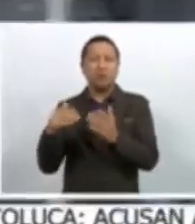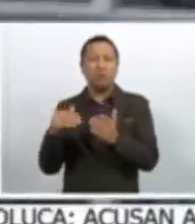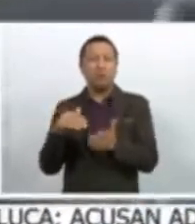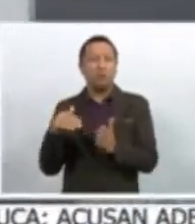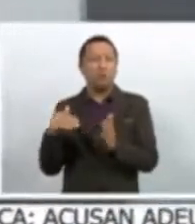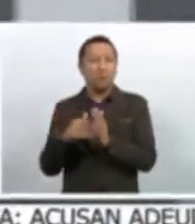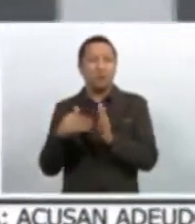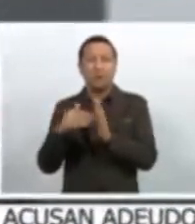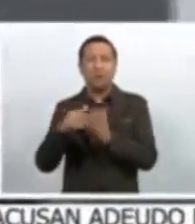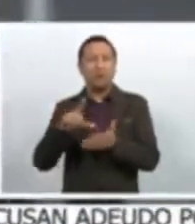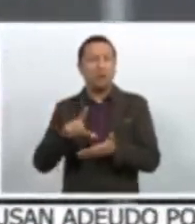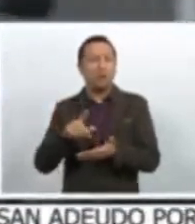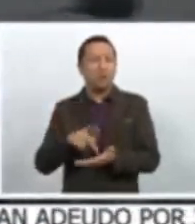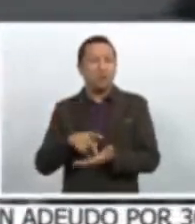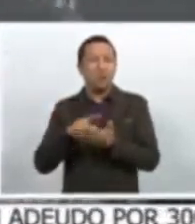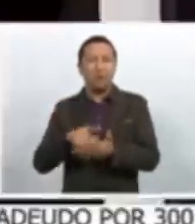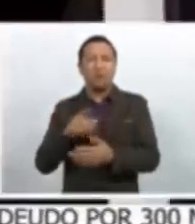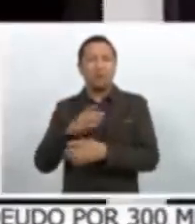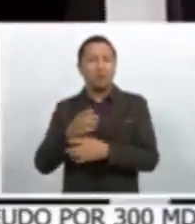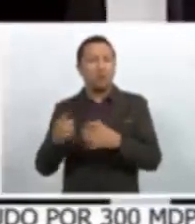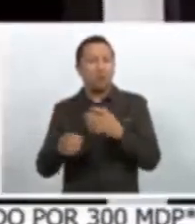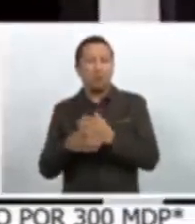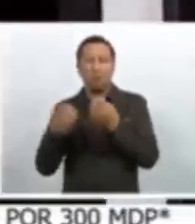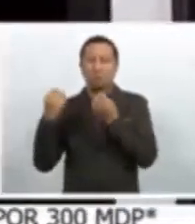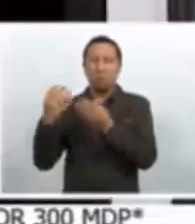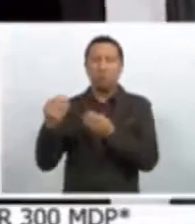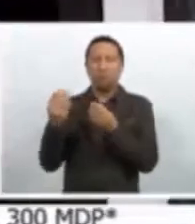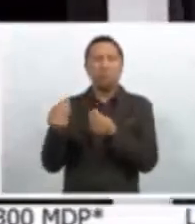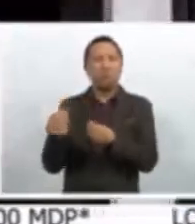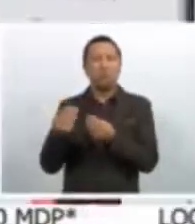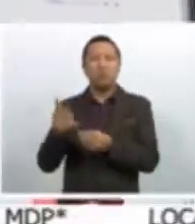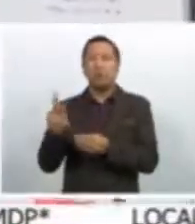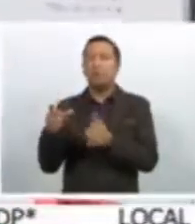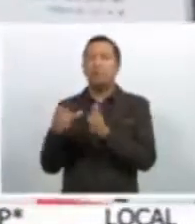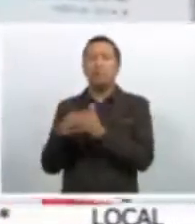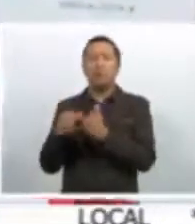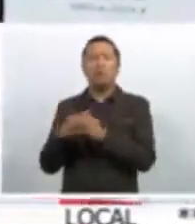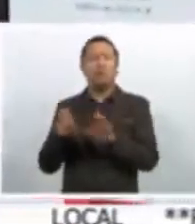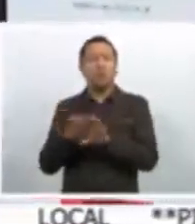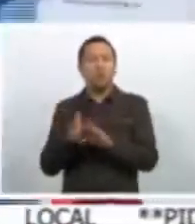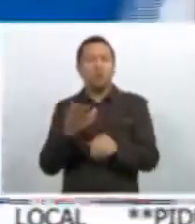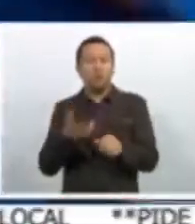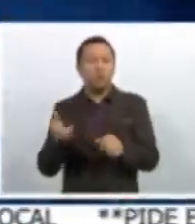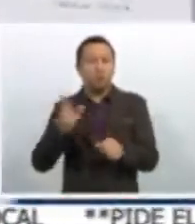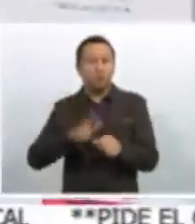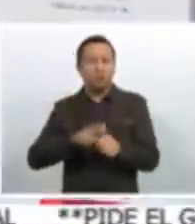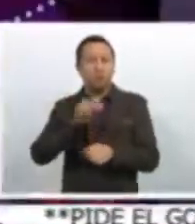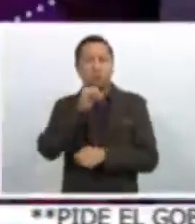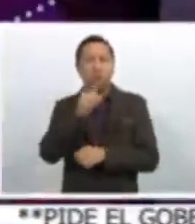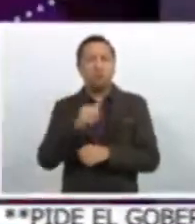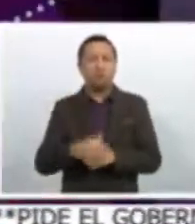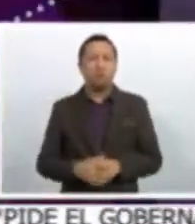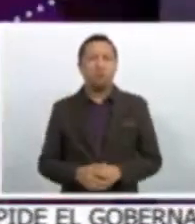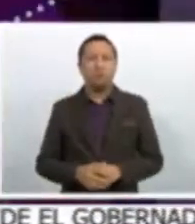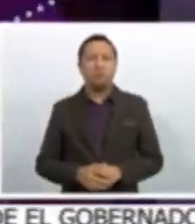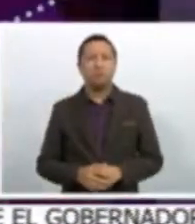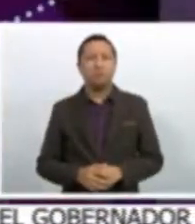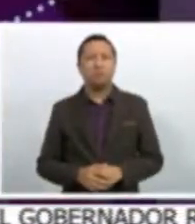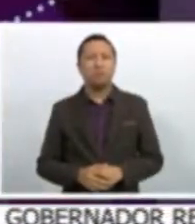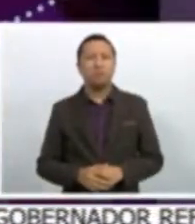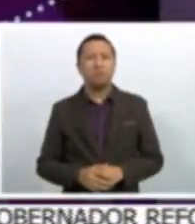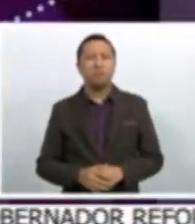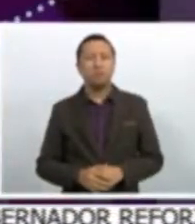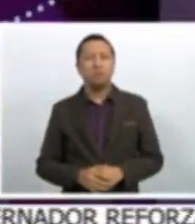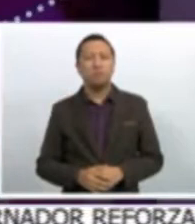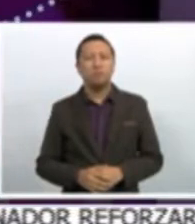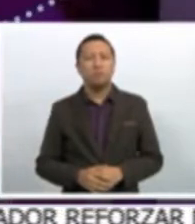combatir el COVID, de los cuales parece ninguna caja llegó a los hospitales públicos del estado. La Comisión Federal